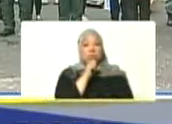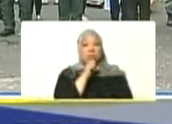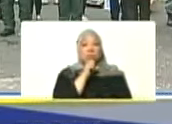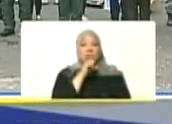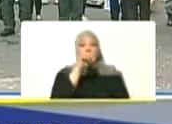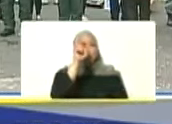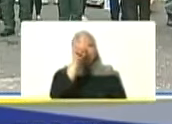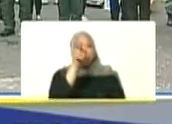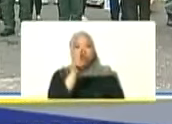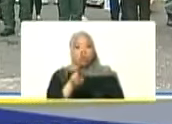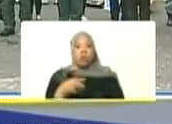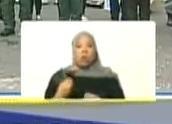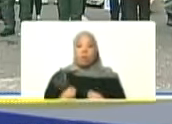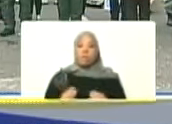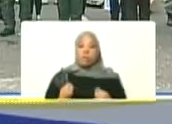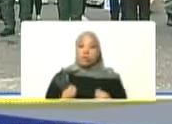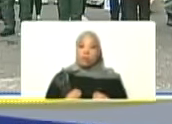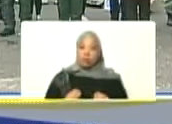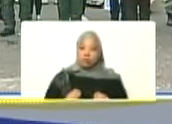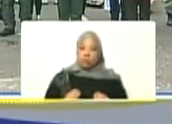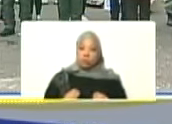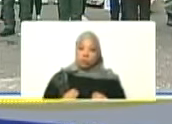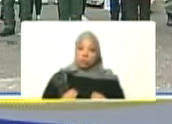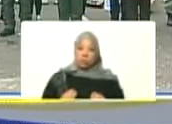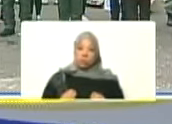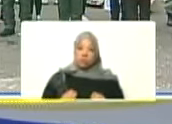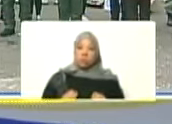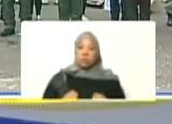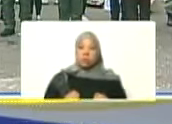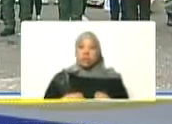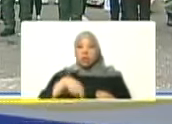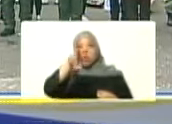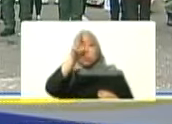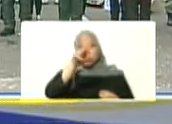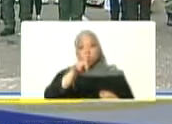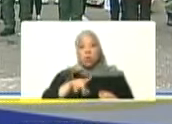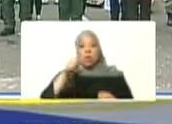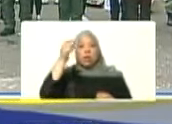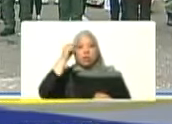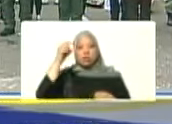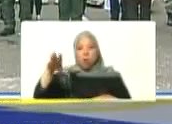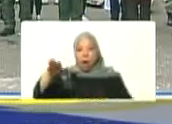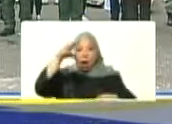toda la vida. Lo aprendí en el año 94 con él.